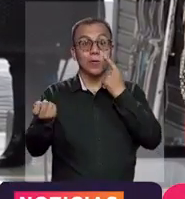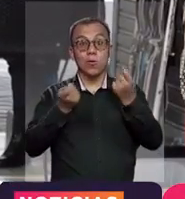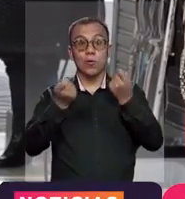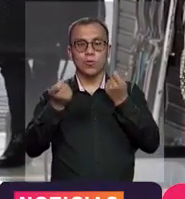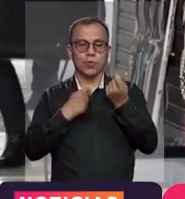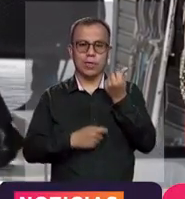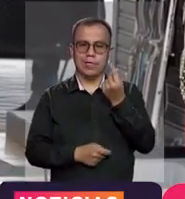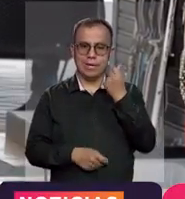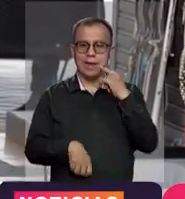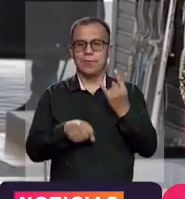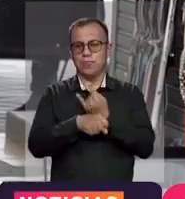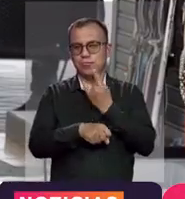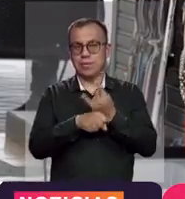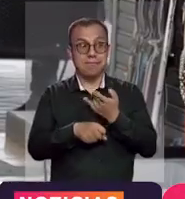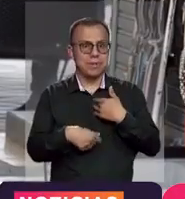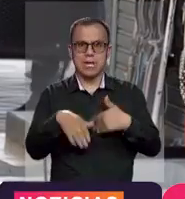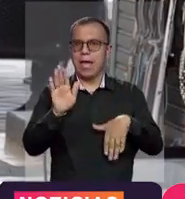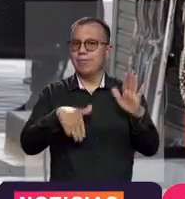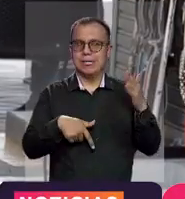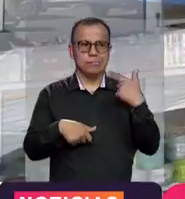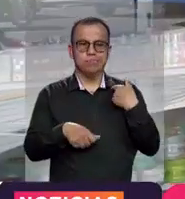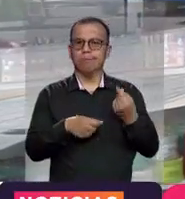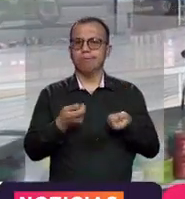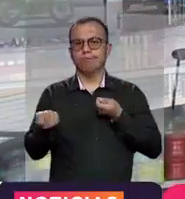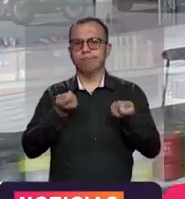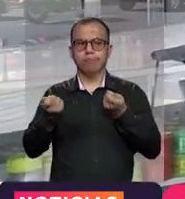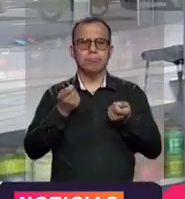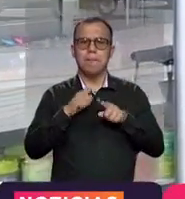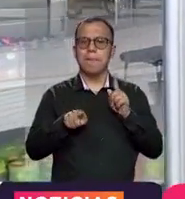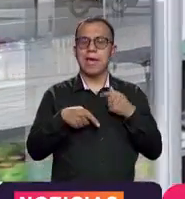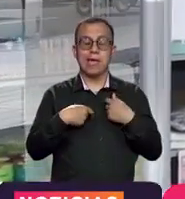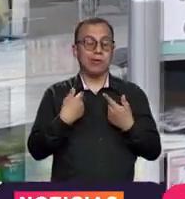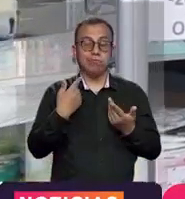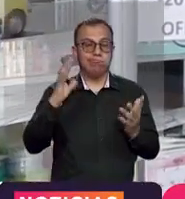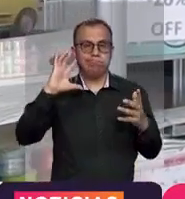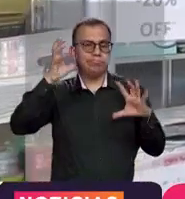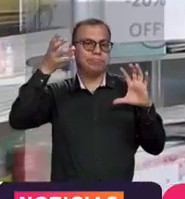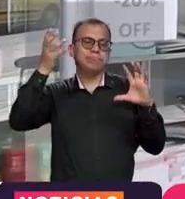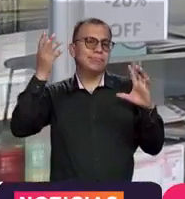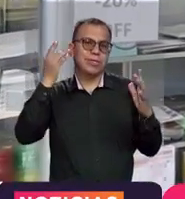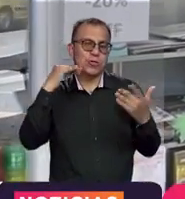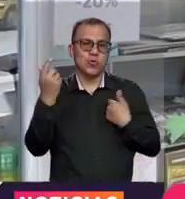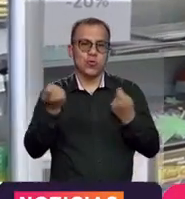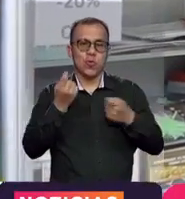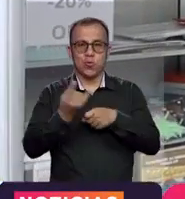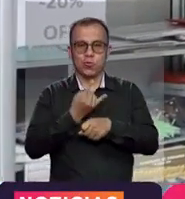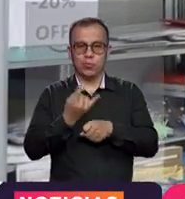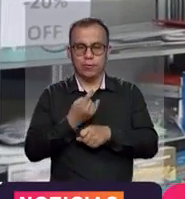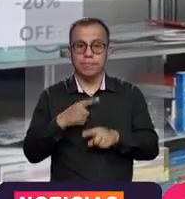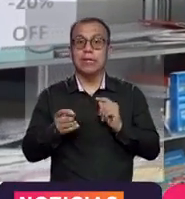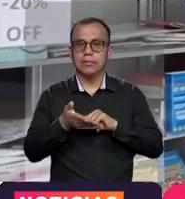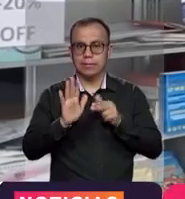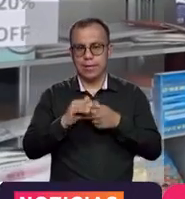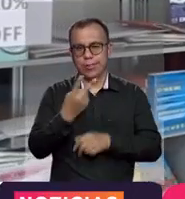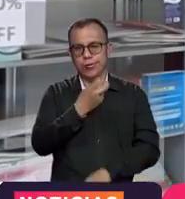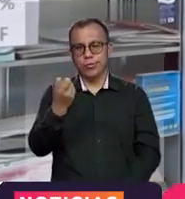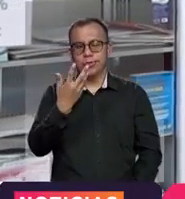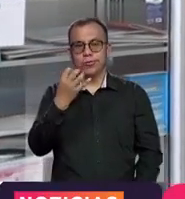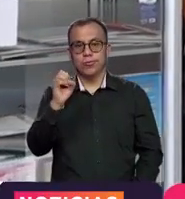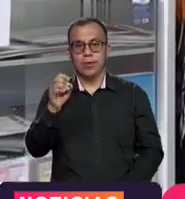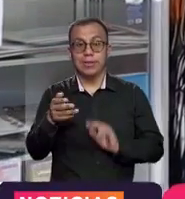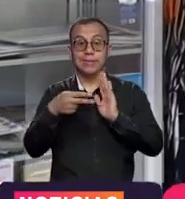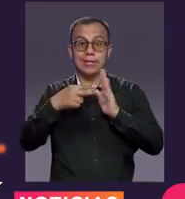pronto el dinero más, que uno a veces lo maneja, pero a veces se le sale las manos. Adicional, se abrirán 250 cursos de formación